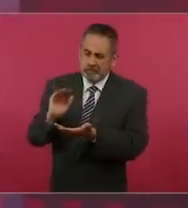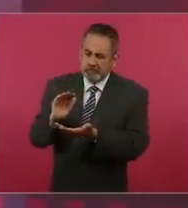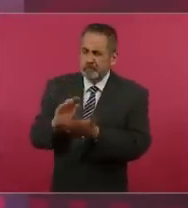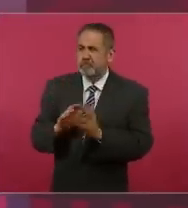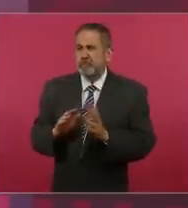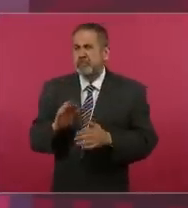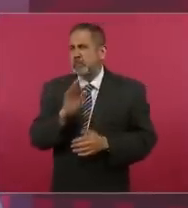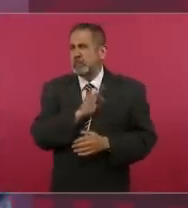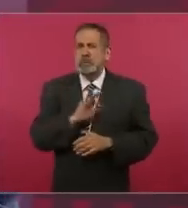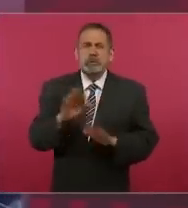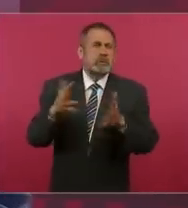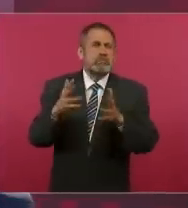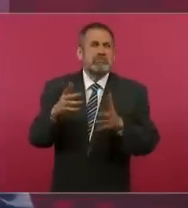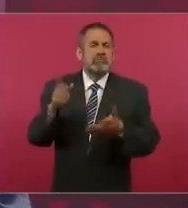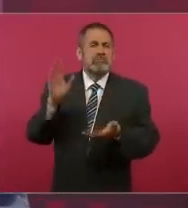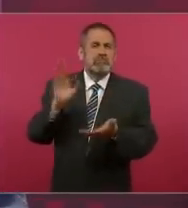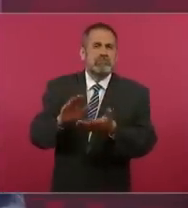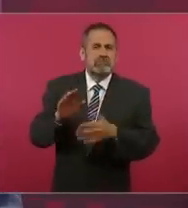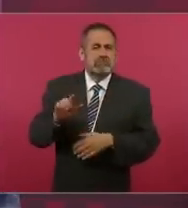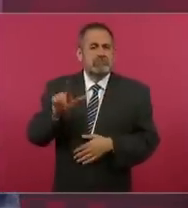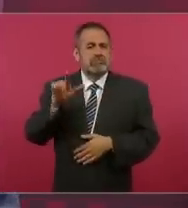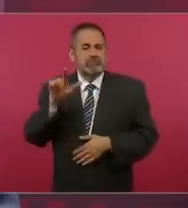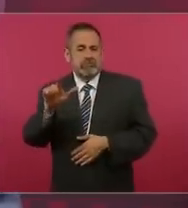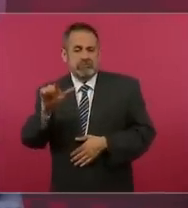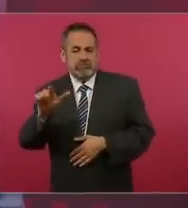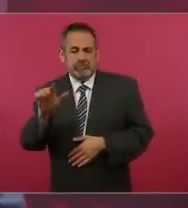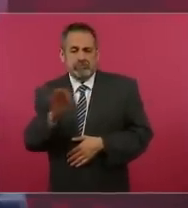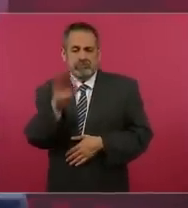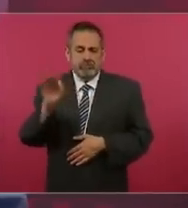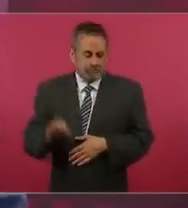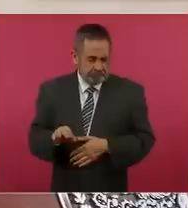en alrededor del 17%